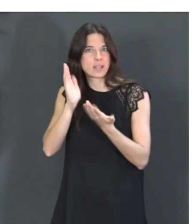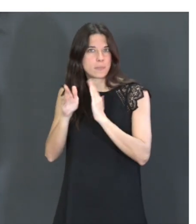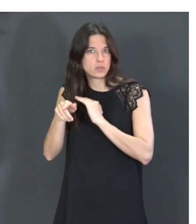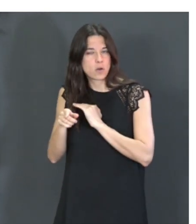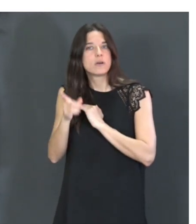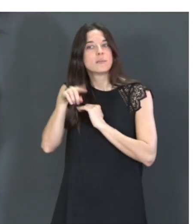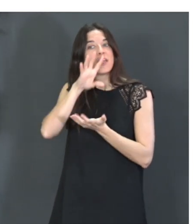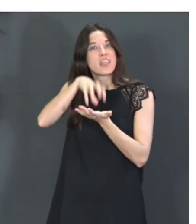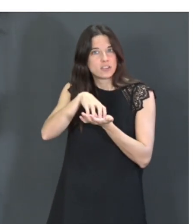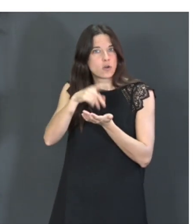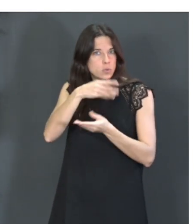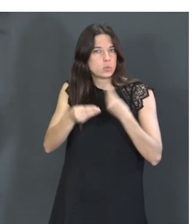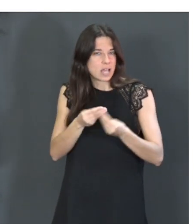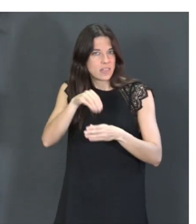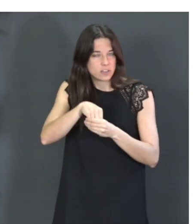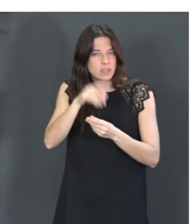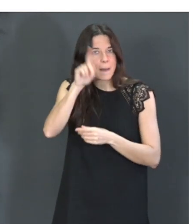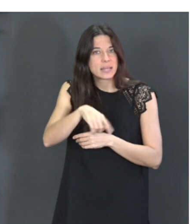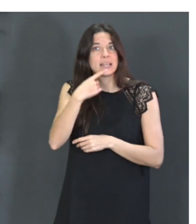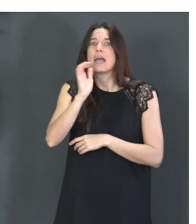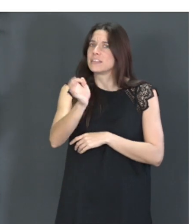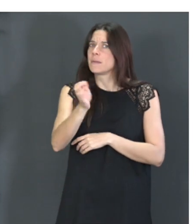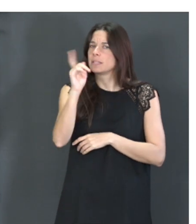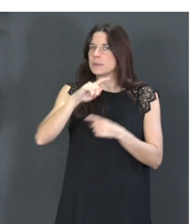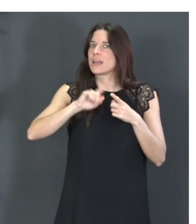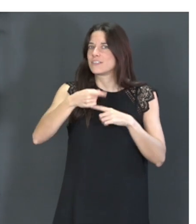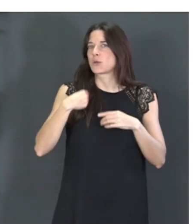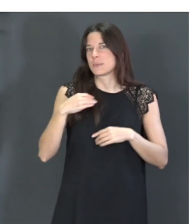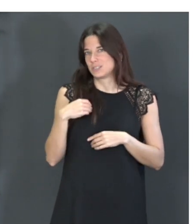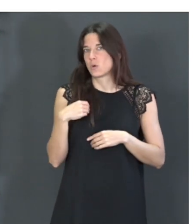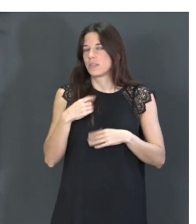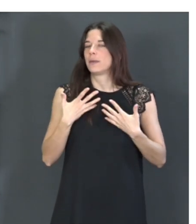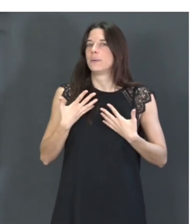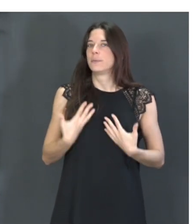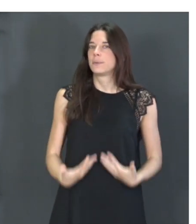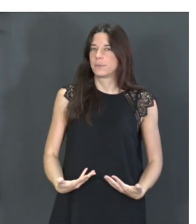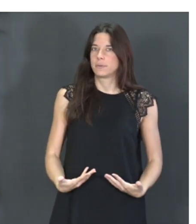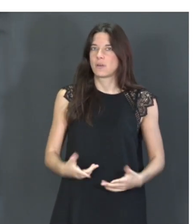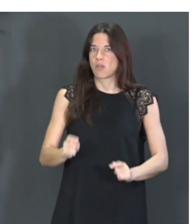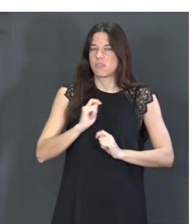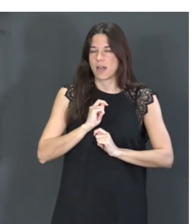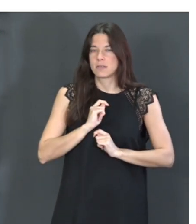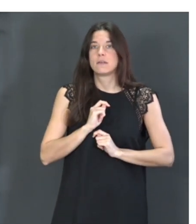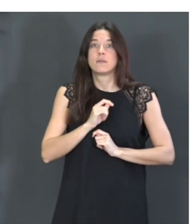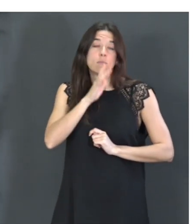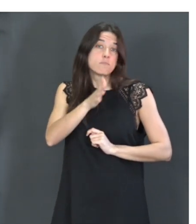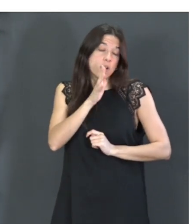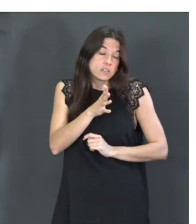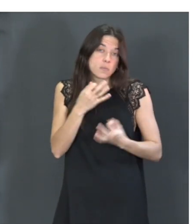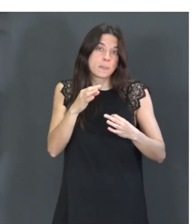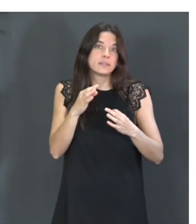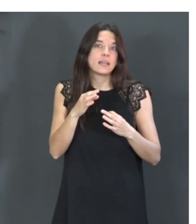utilizábamos en el centro, y efectivamente también se produce este efecto de relajación, con lo cual se utiliza a modo